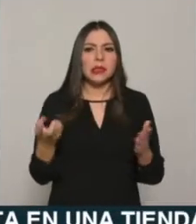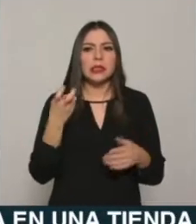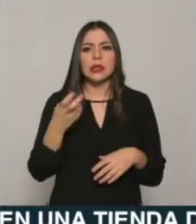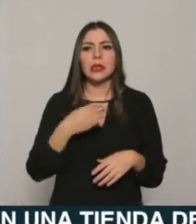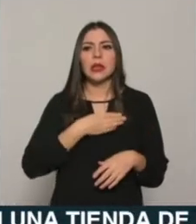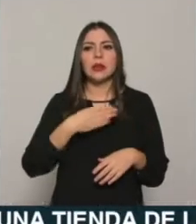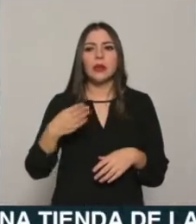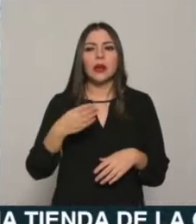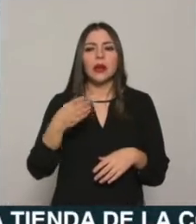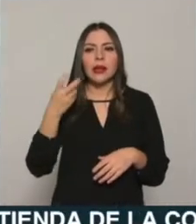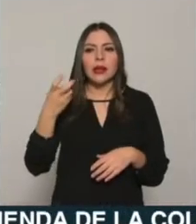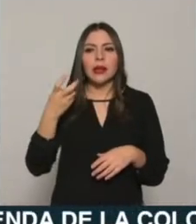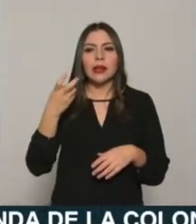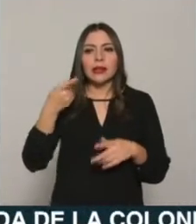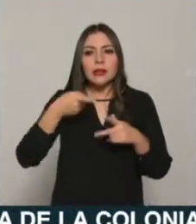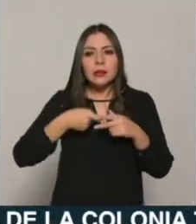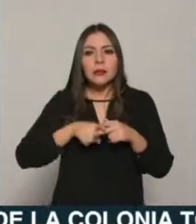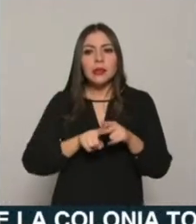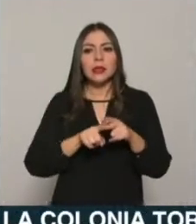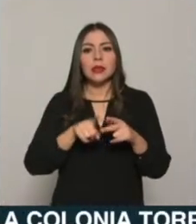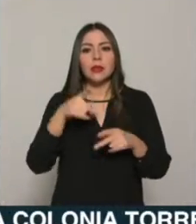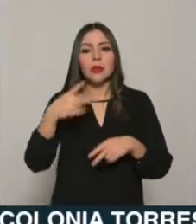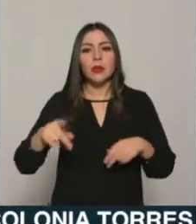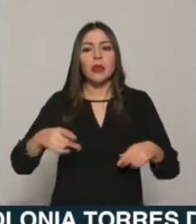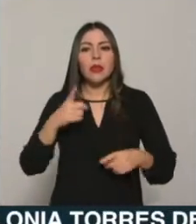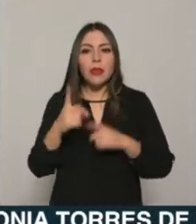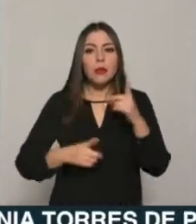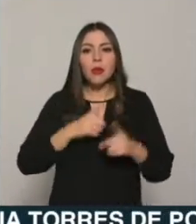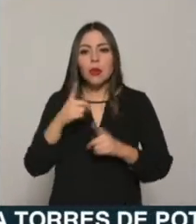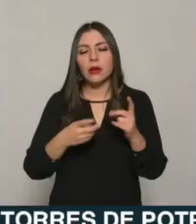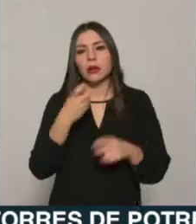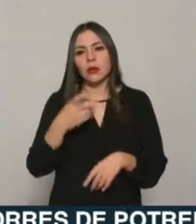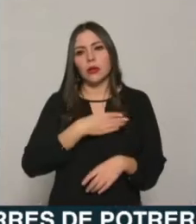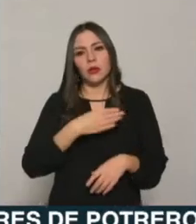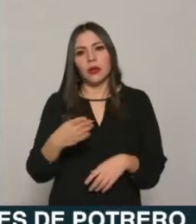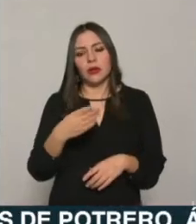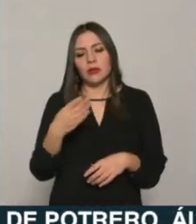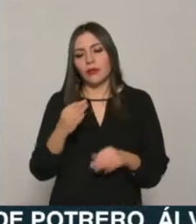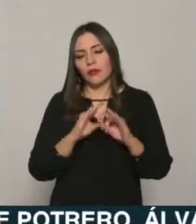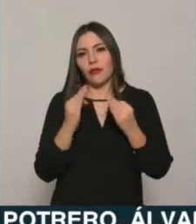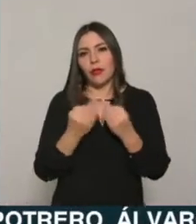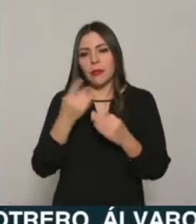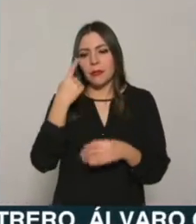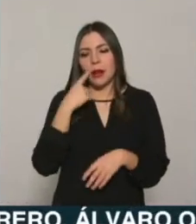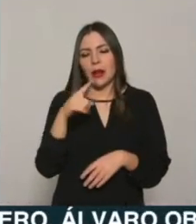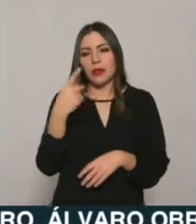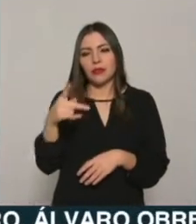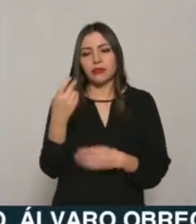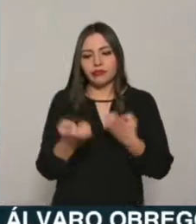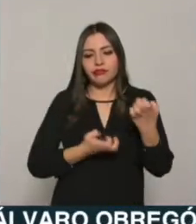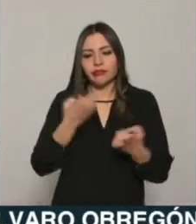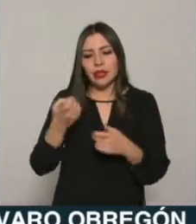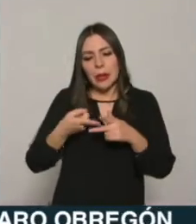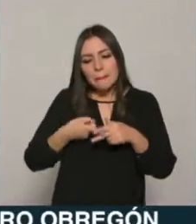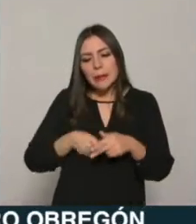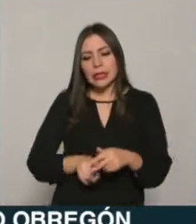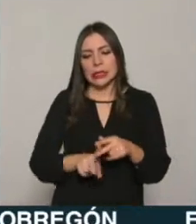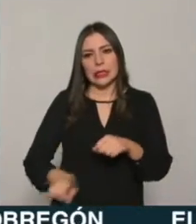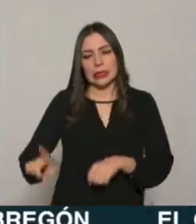tu día, ¿no? Empezar desde temprano a hacer actividad deportiva. Eso es algo que ayuda, ¿no?